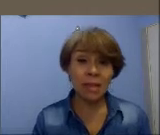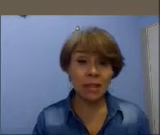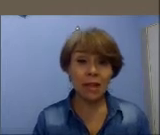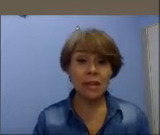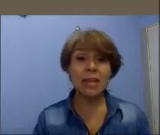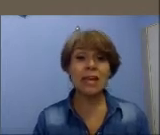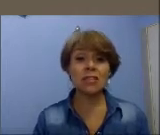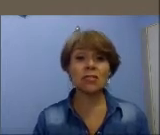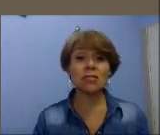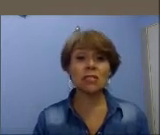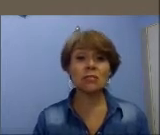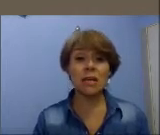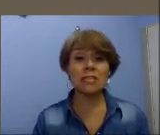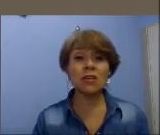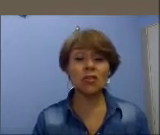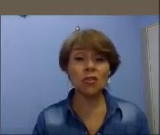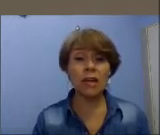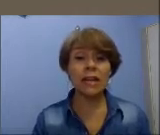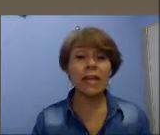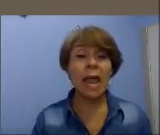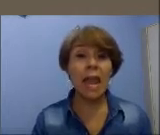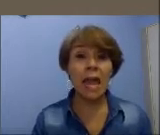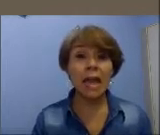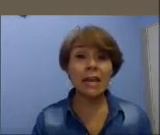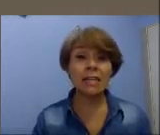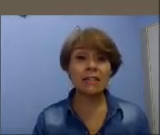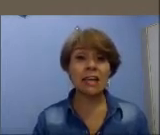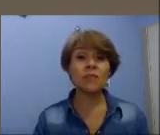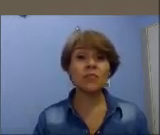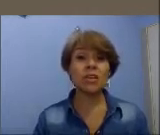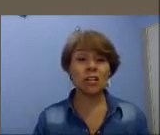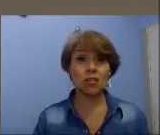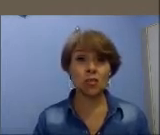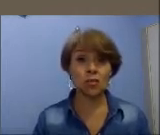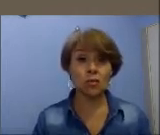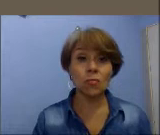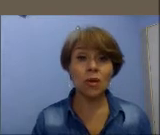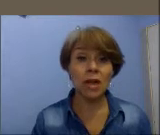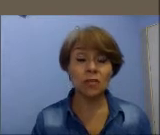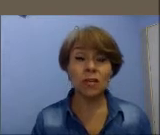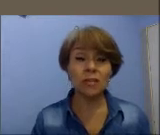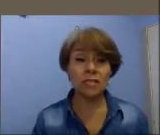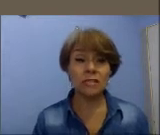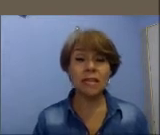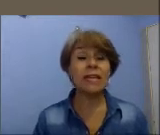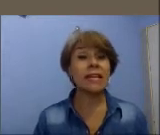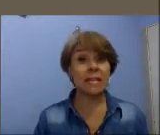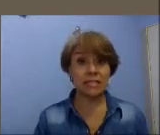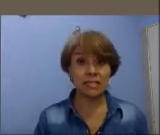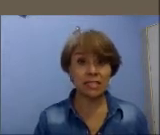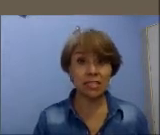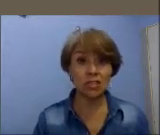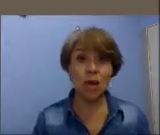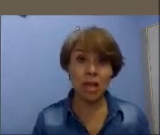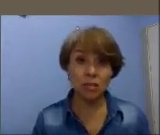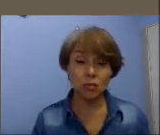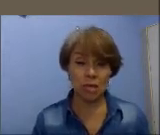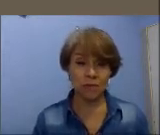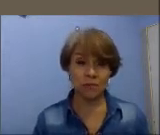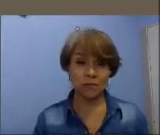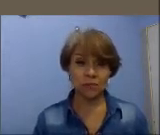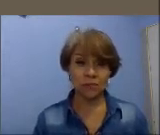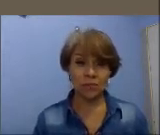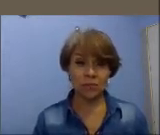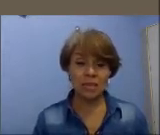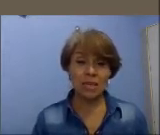poderte peinar, entonces vas a colocar la carita en el color morado que dice necesito ayuda.